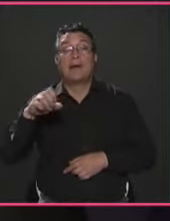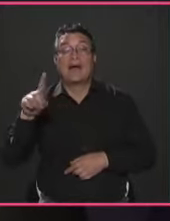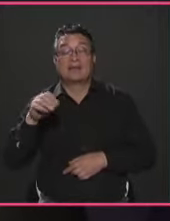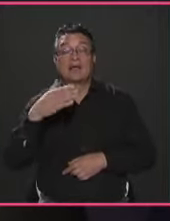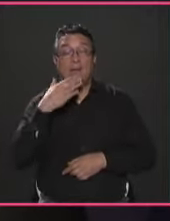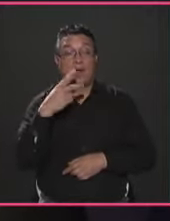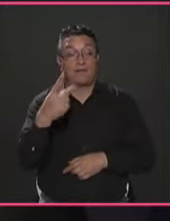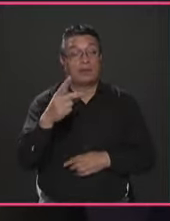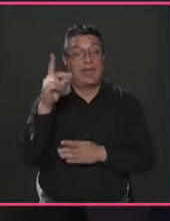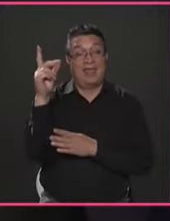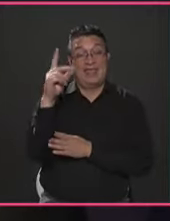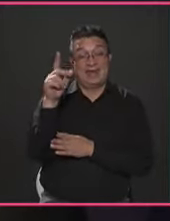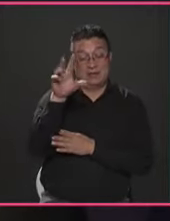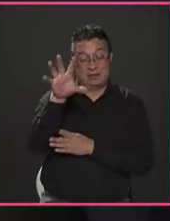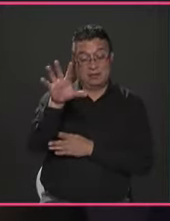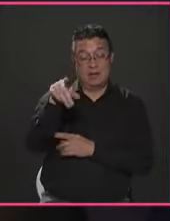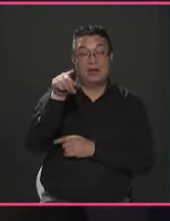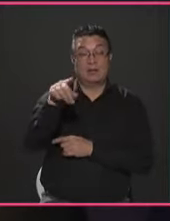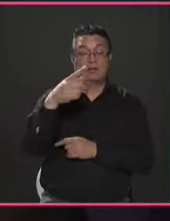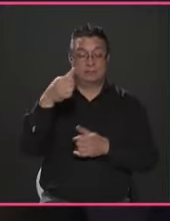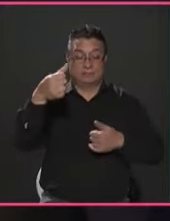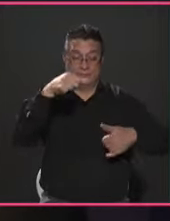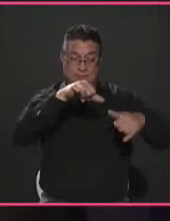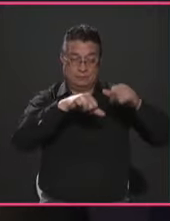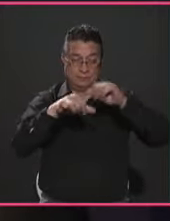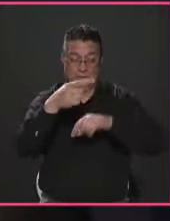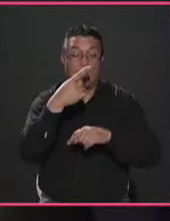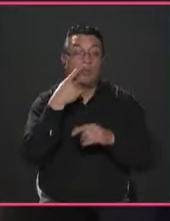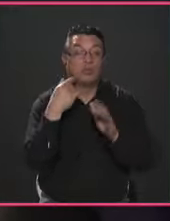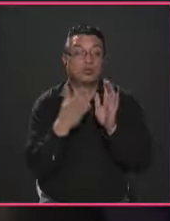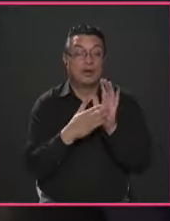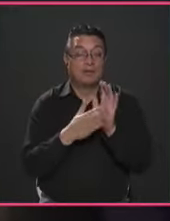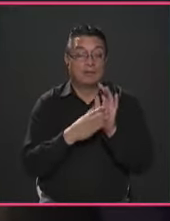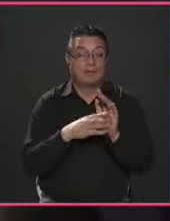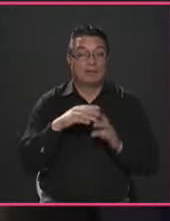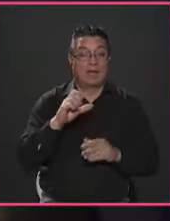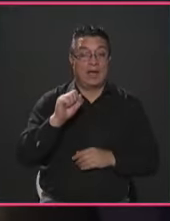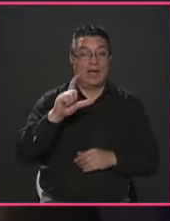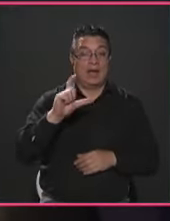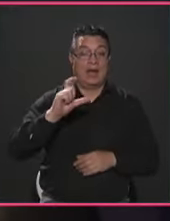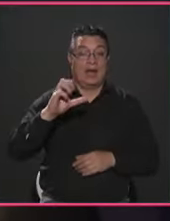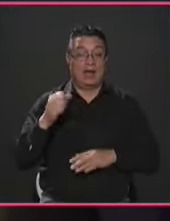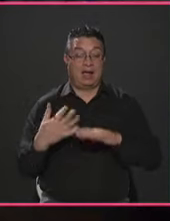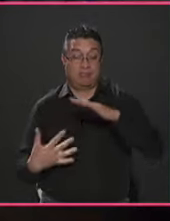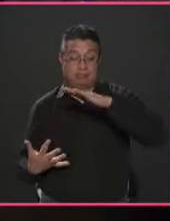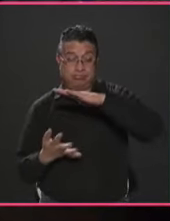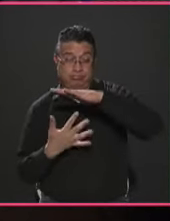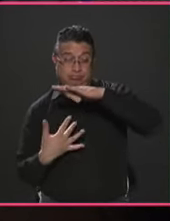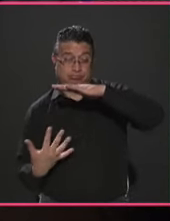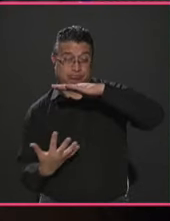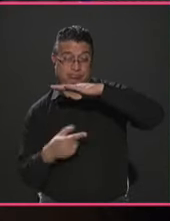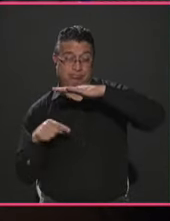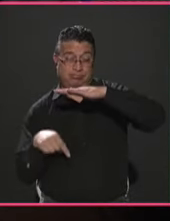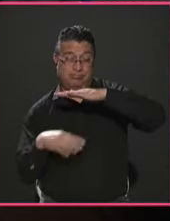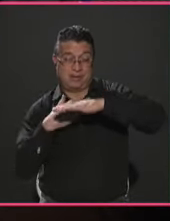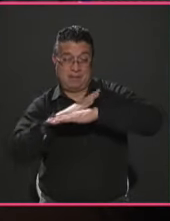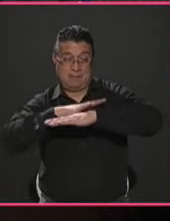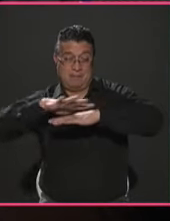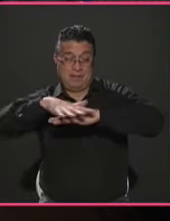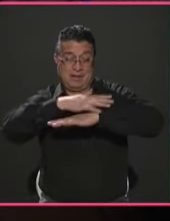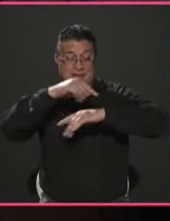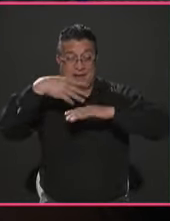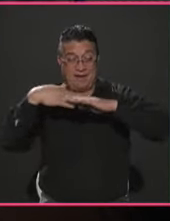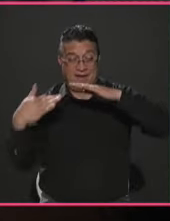derecho el resultado del experimento el alga creció lo cual es algo que para mí es un